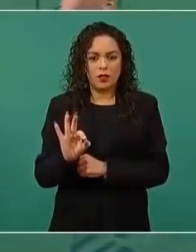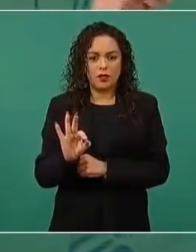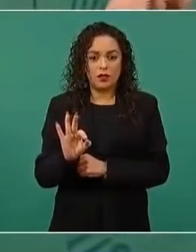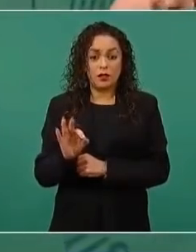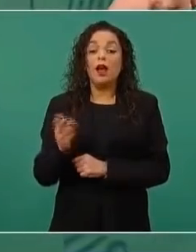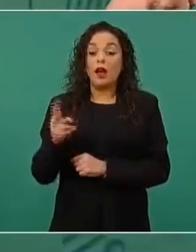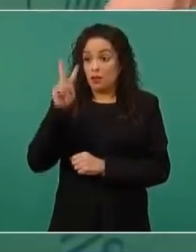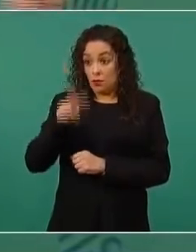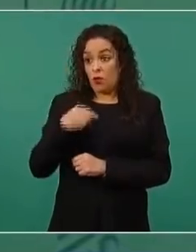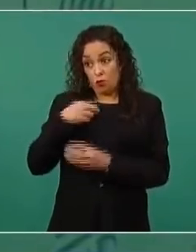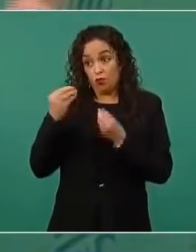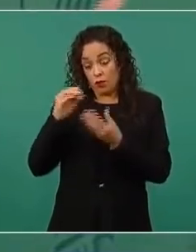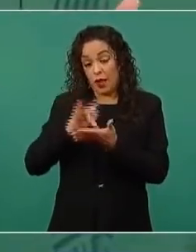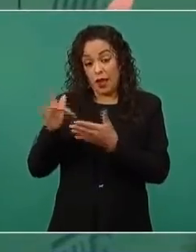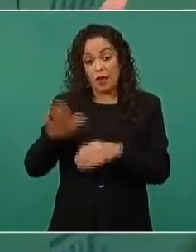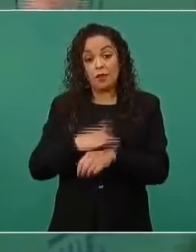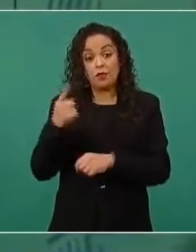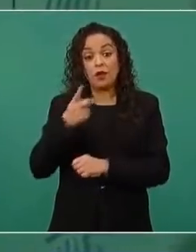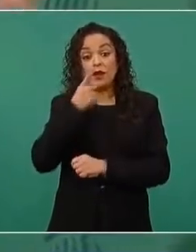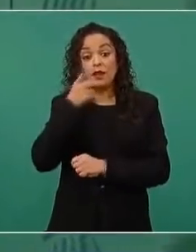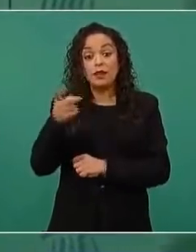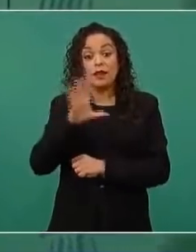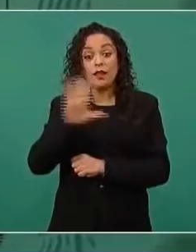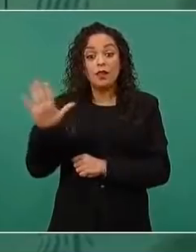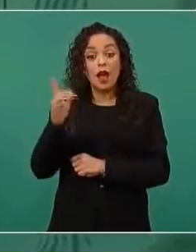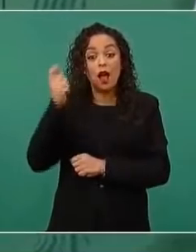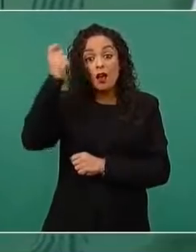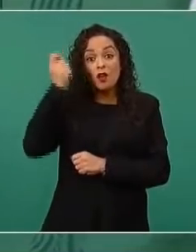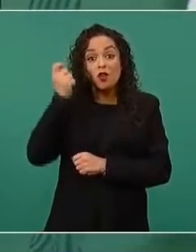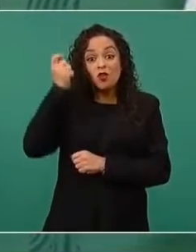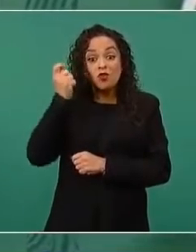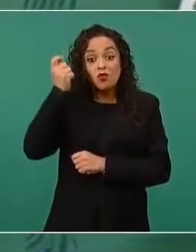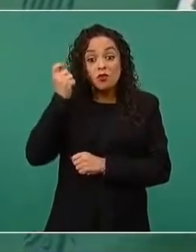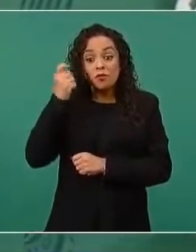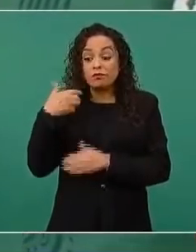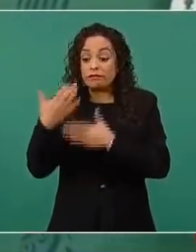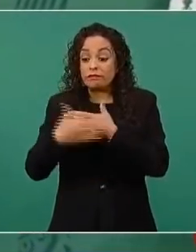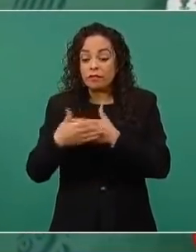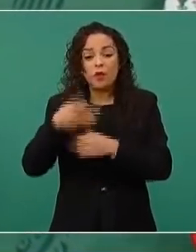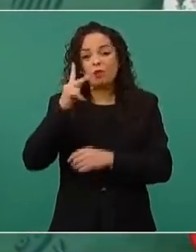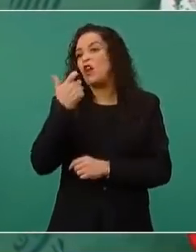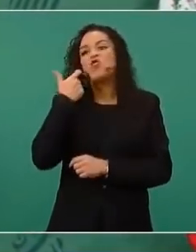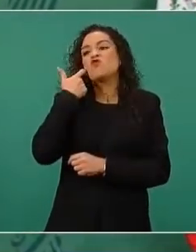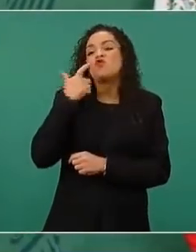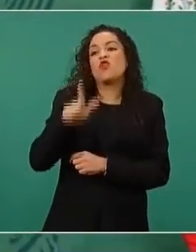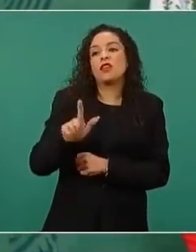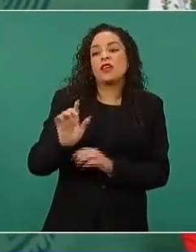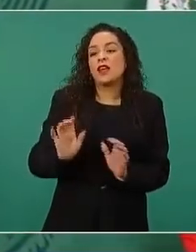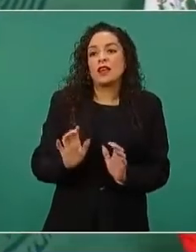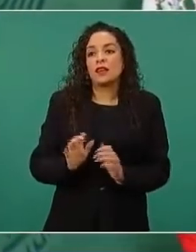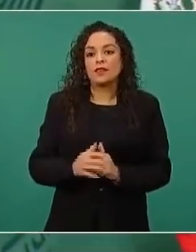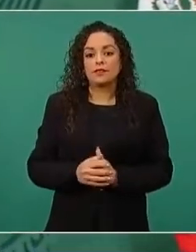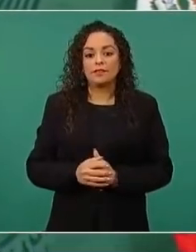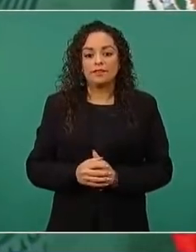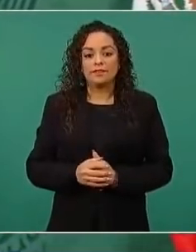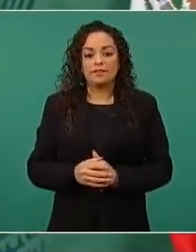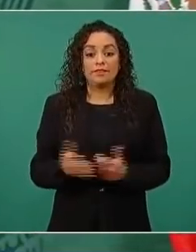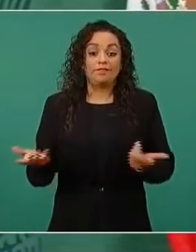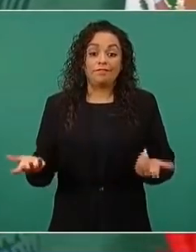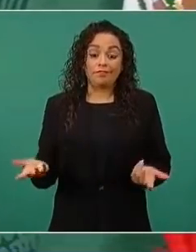de Pemex, que ya están en edad de jubilarse y no se quieren jubilar. Y decía, bueno, es que van a perder, si se